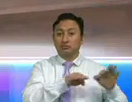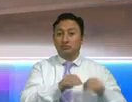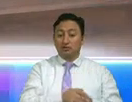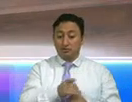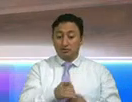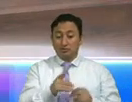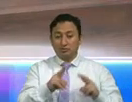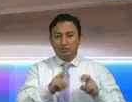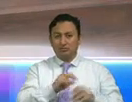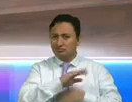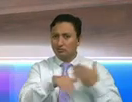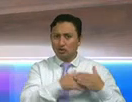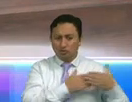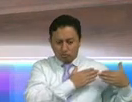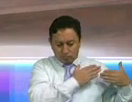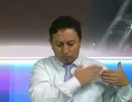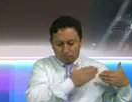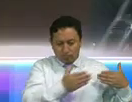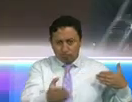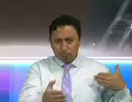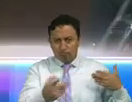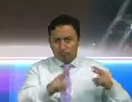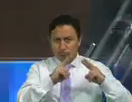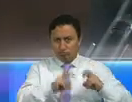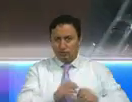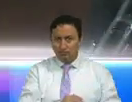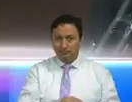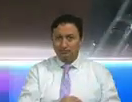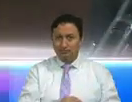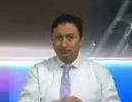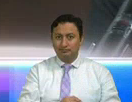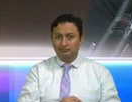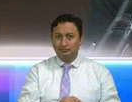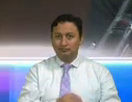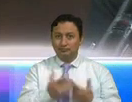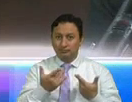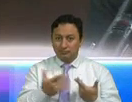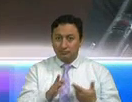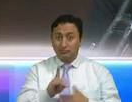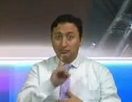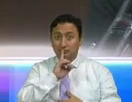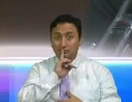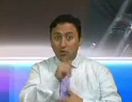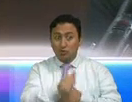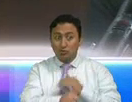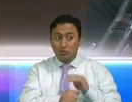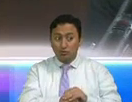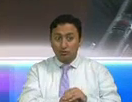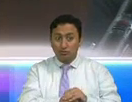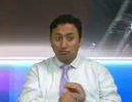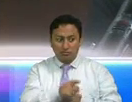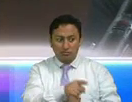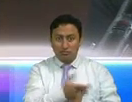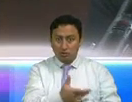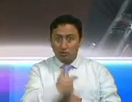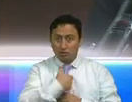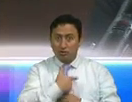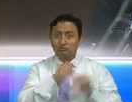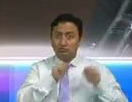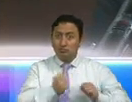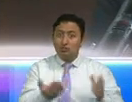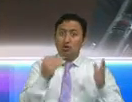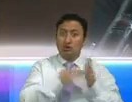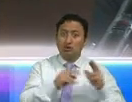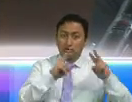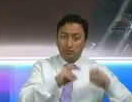se investigara toda la cadena de mando estuvieron a punto de esconderlo porque no se ha hecho está ahí y lo vamos a seguir pero si es que